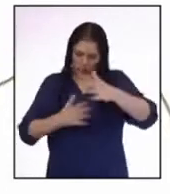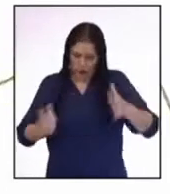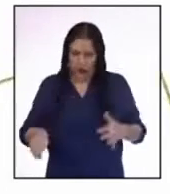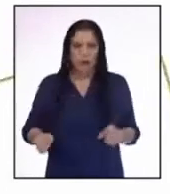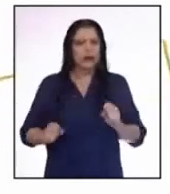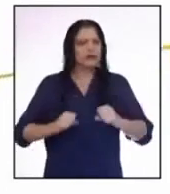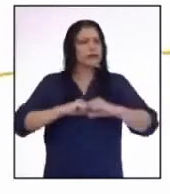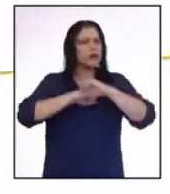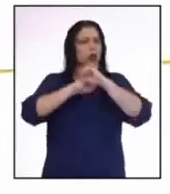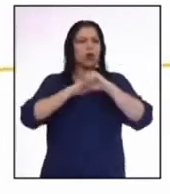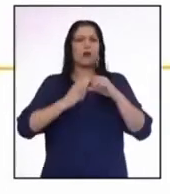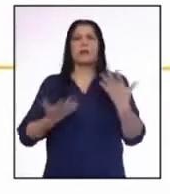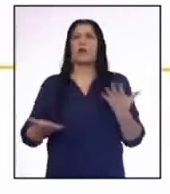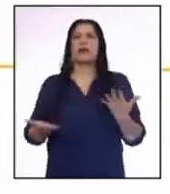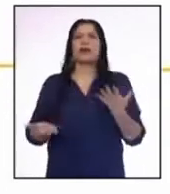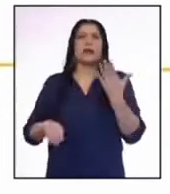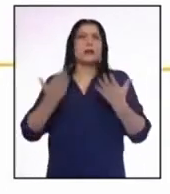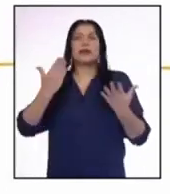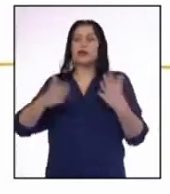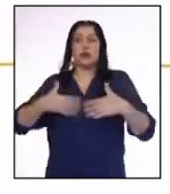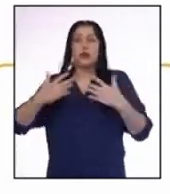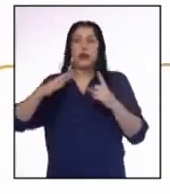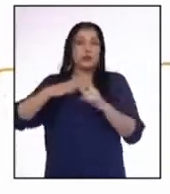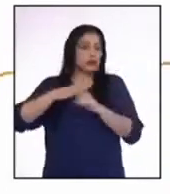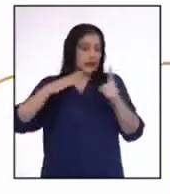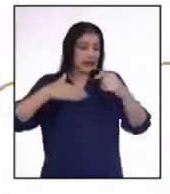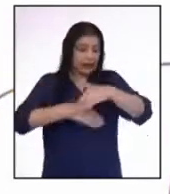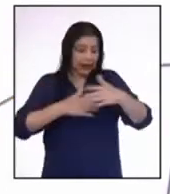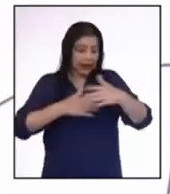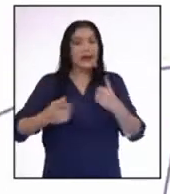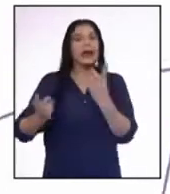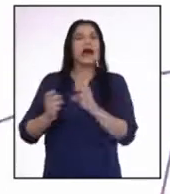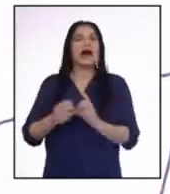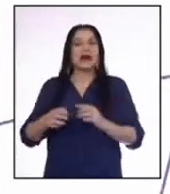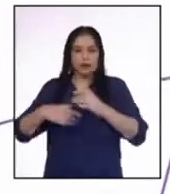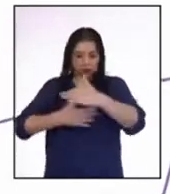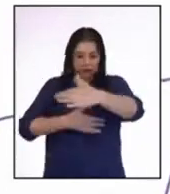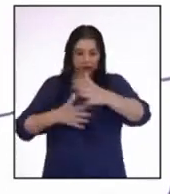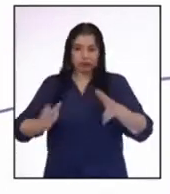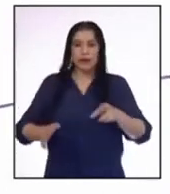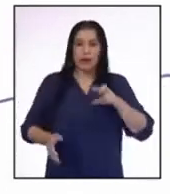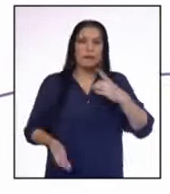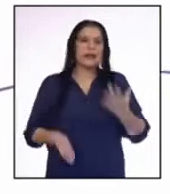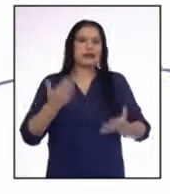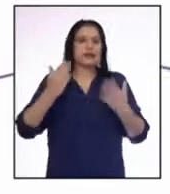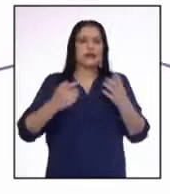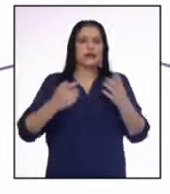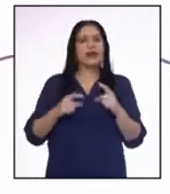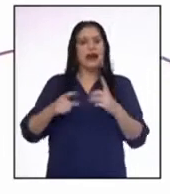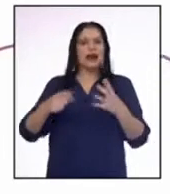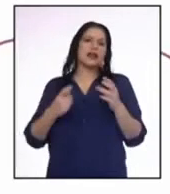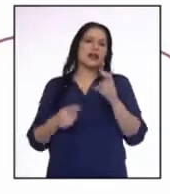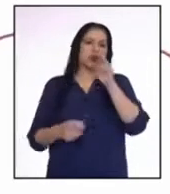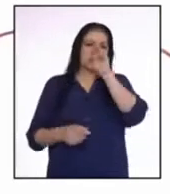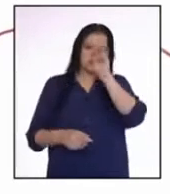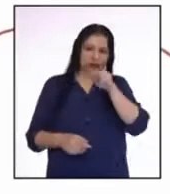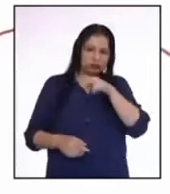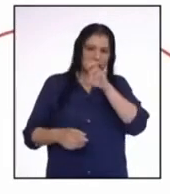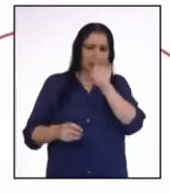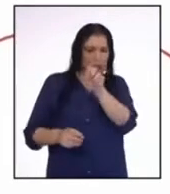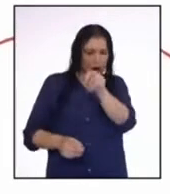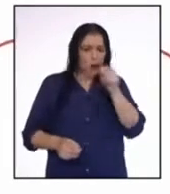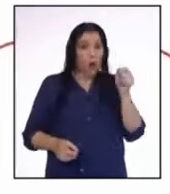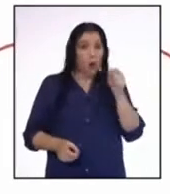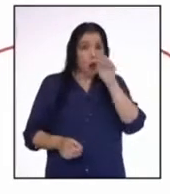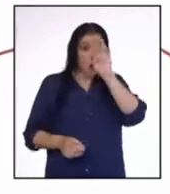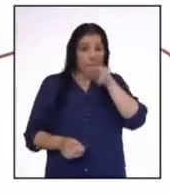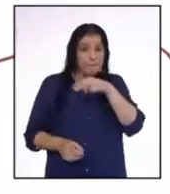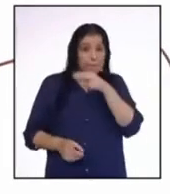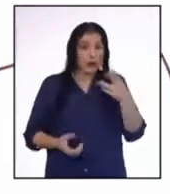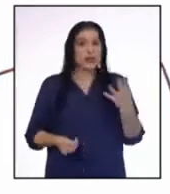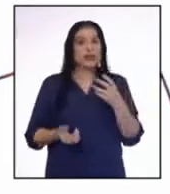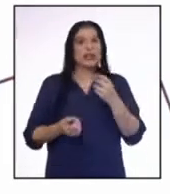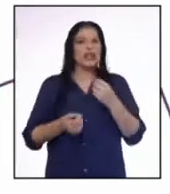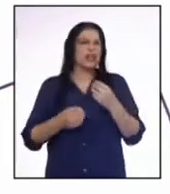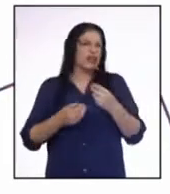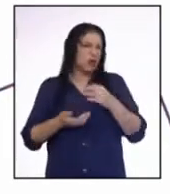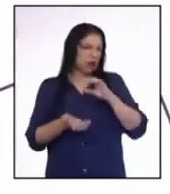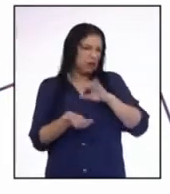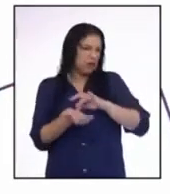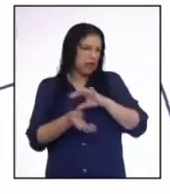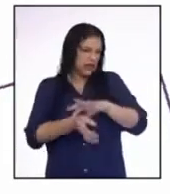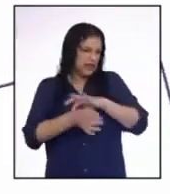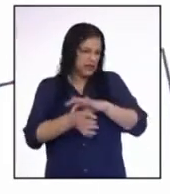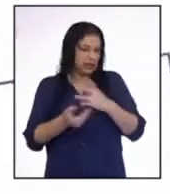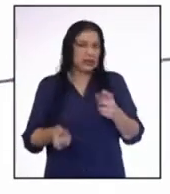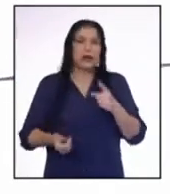zona segura de no lograr evacuar a la calle. Sería importante tener allí un botiquín para primeros auxilios. Es una buena